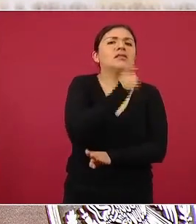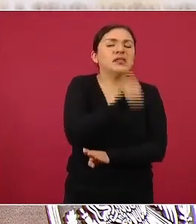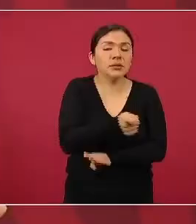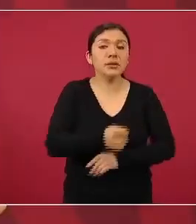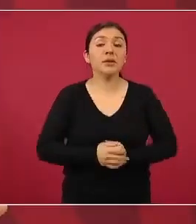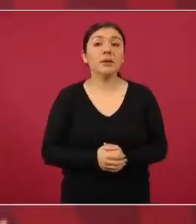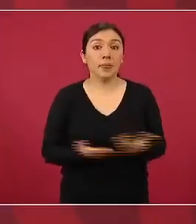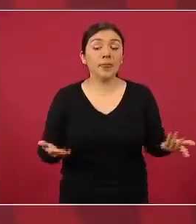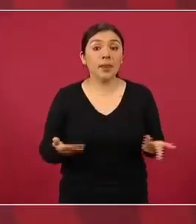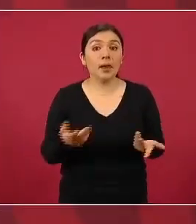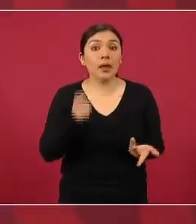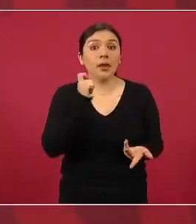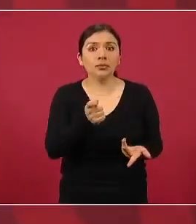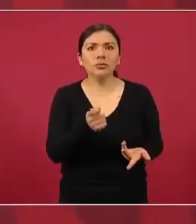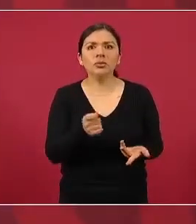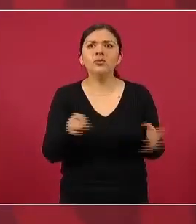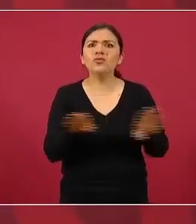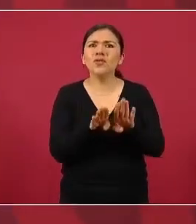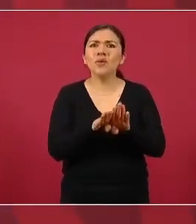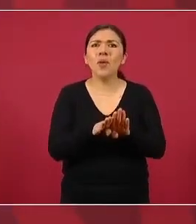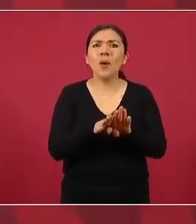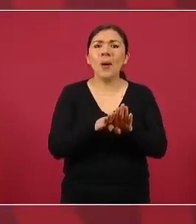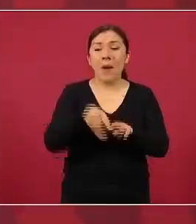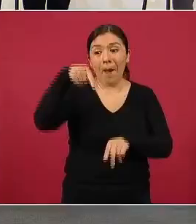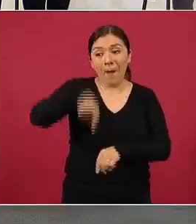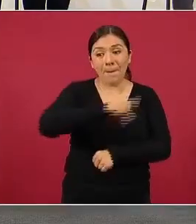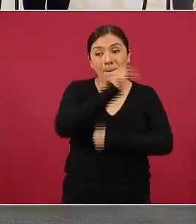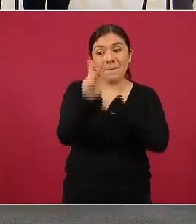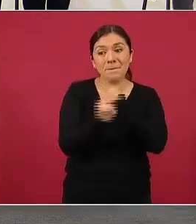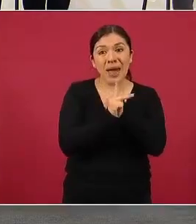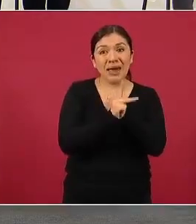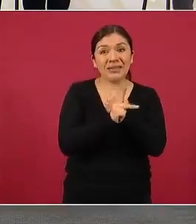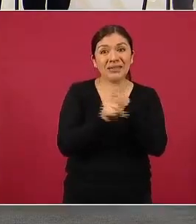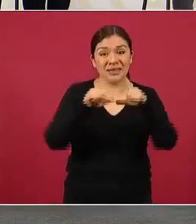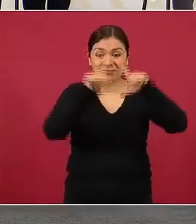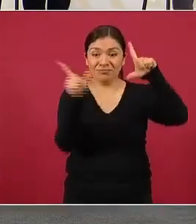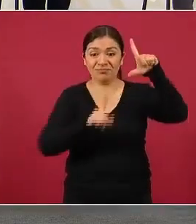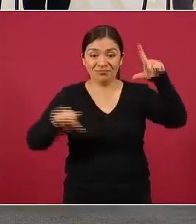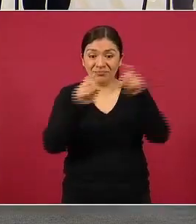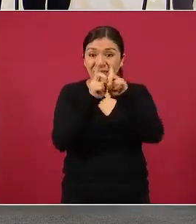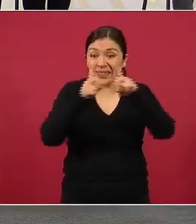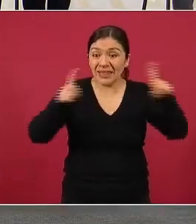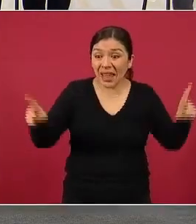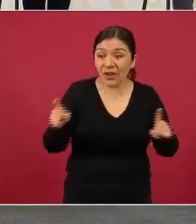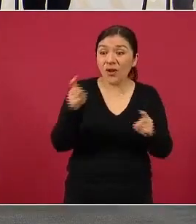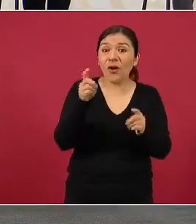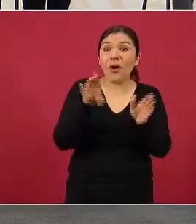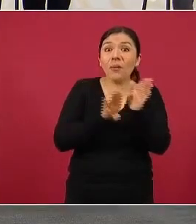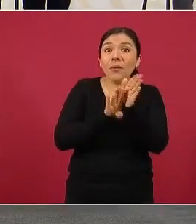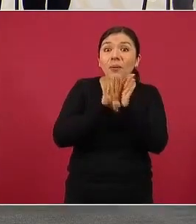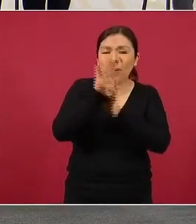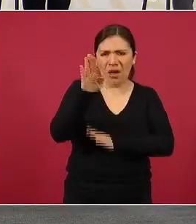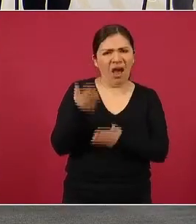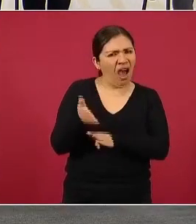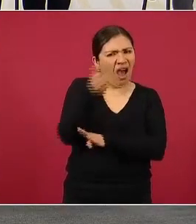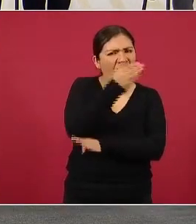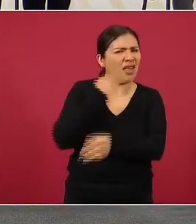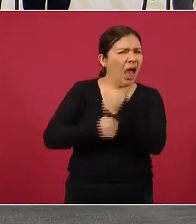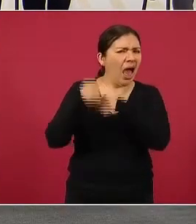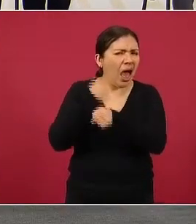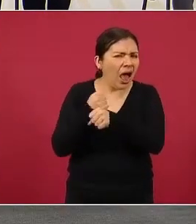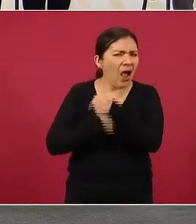cómo se fue desarrollando nuestro país. Durante muchos años México